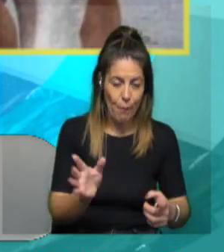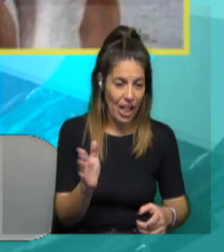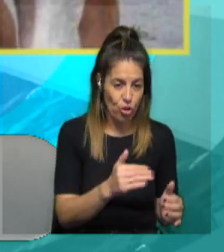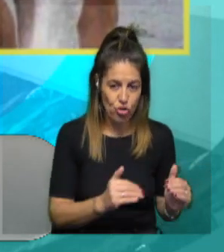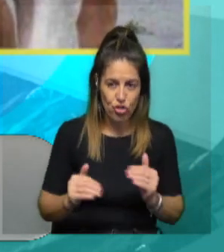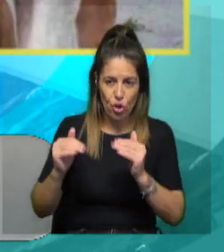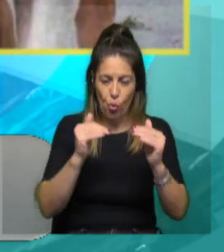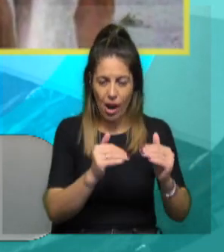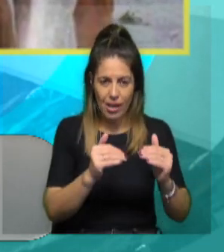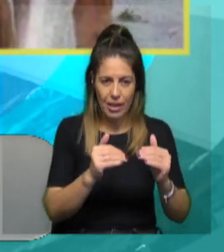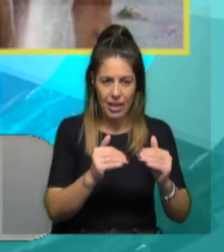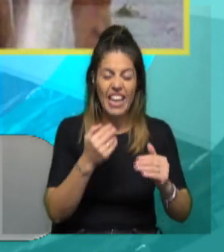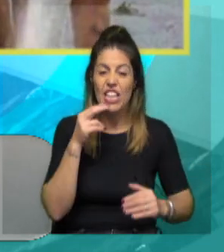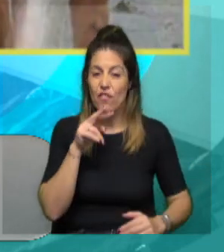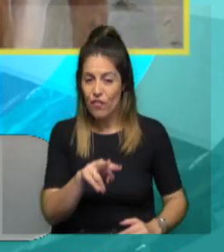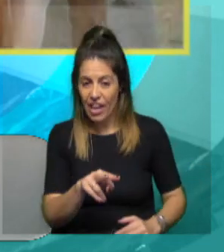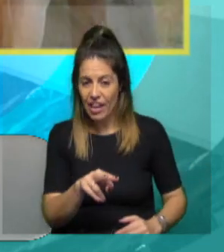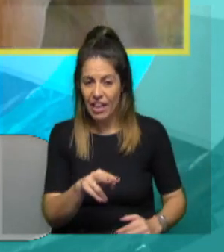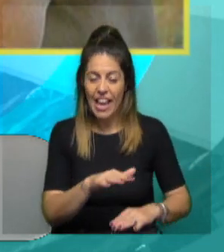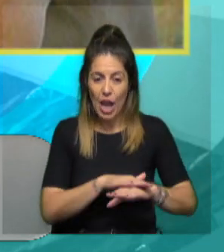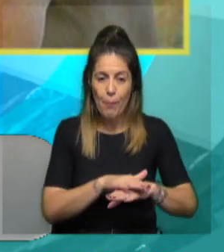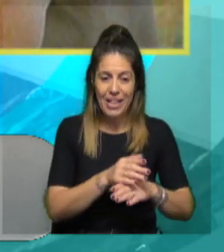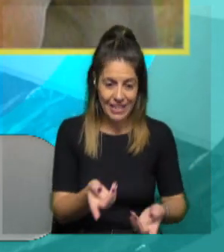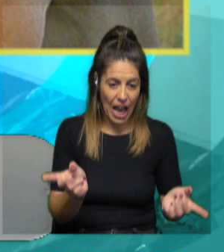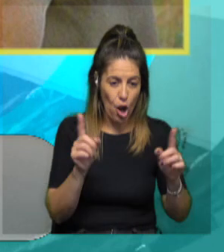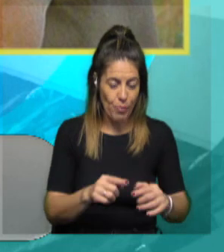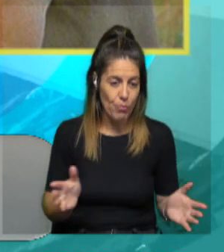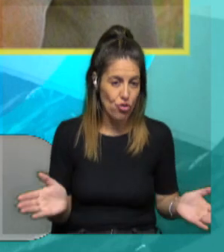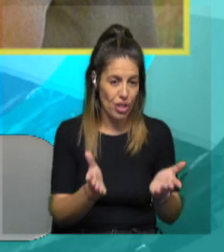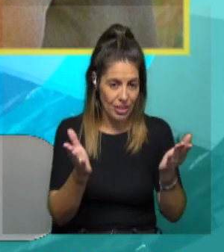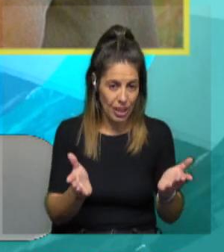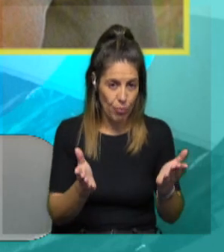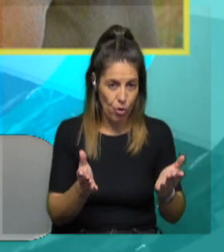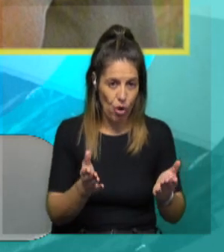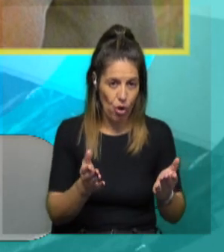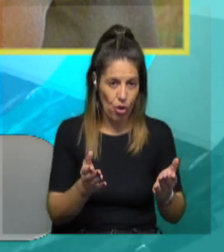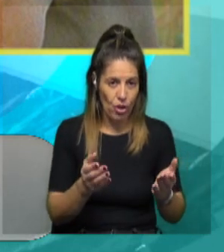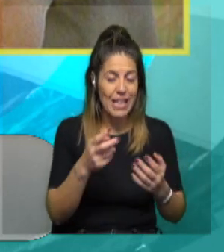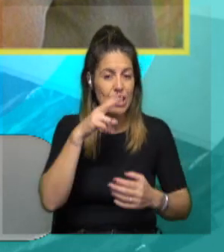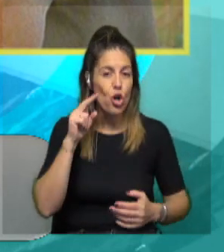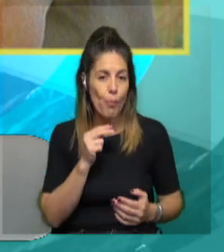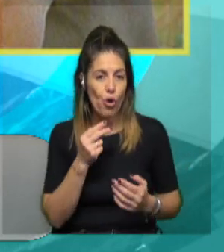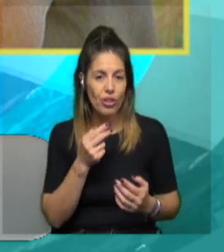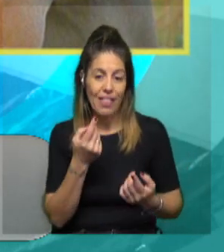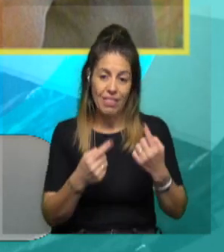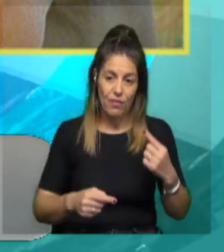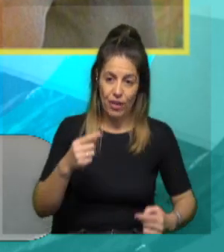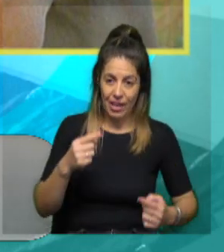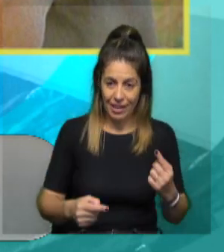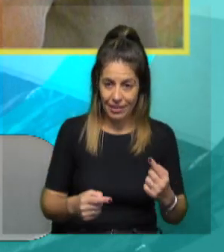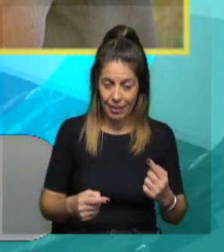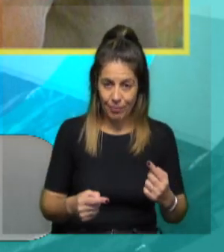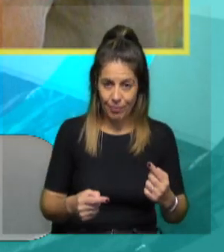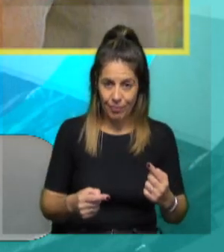iguales, para todos distintos, y ver si en base a esos mismos estímulos se comportan más o menos distintos. Porque